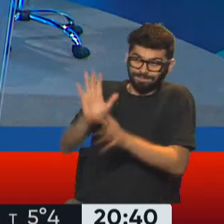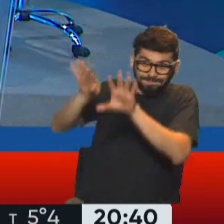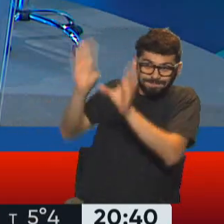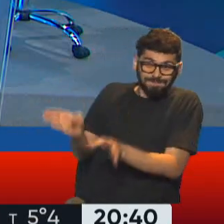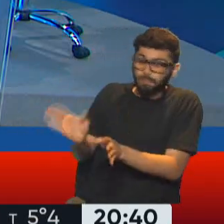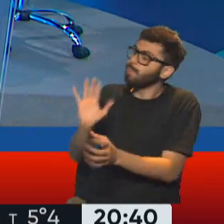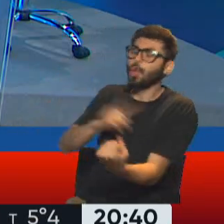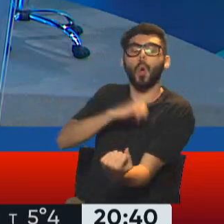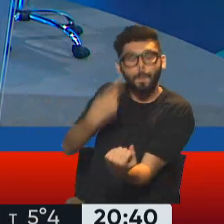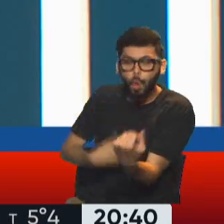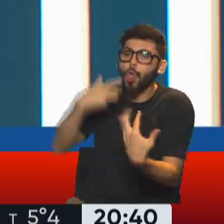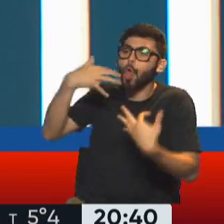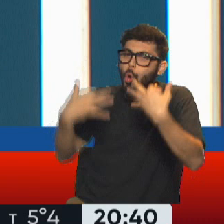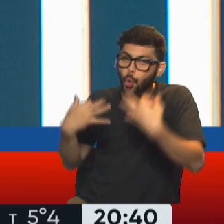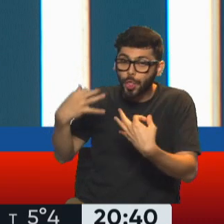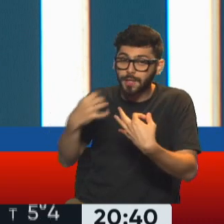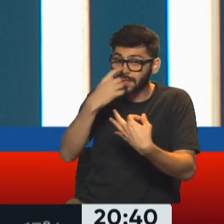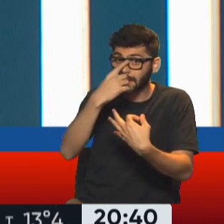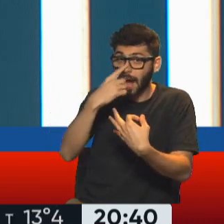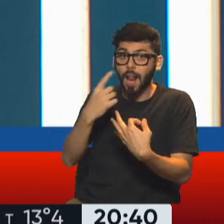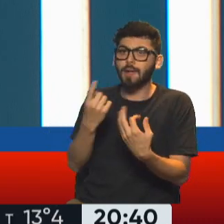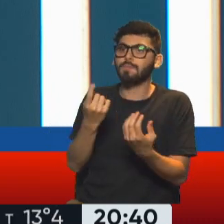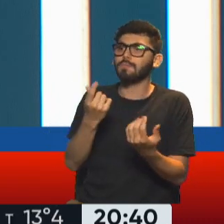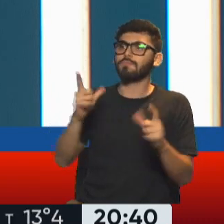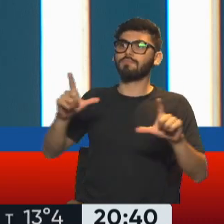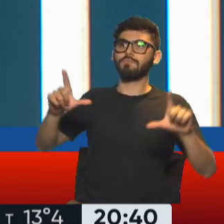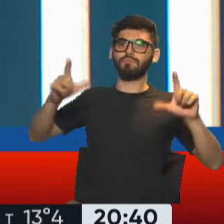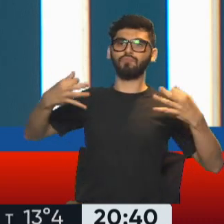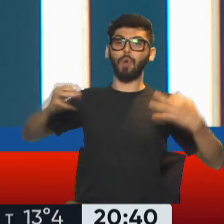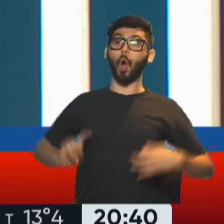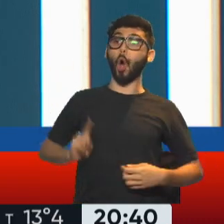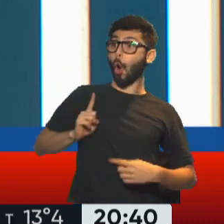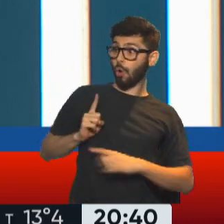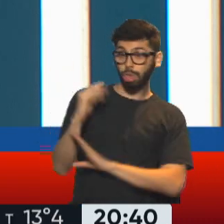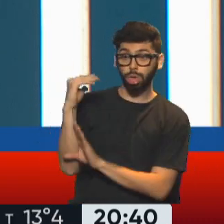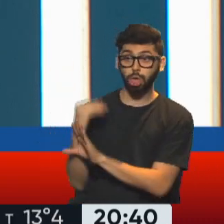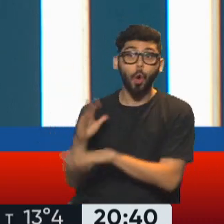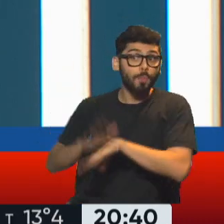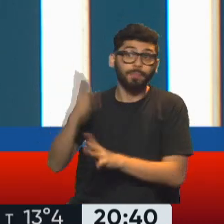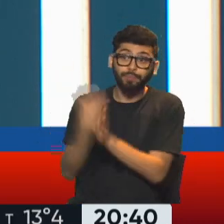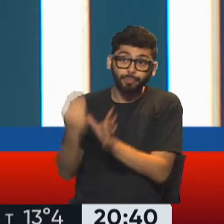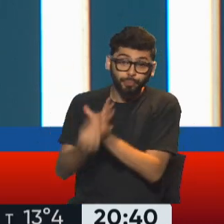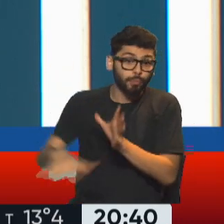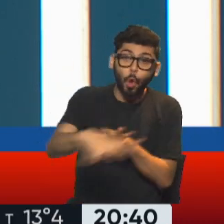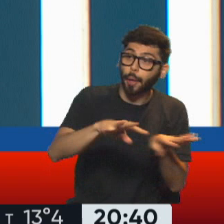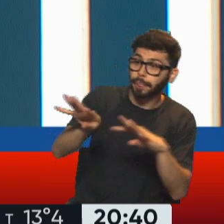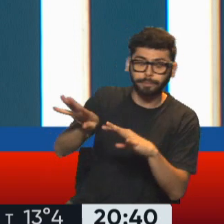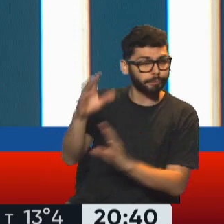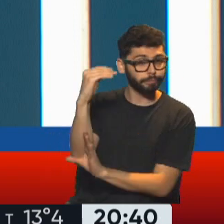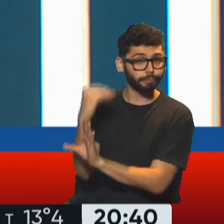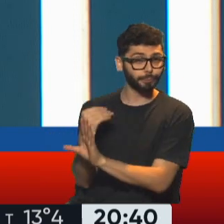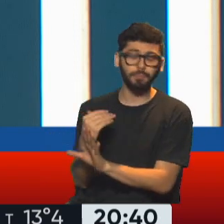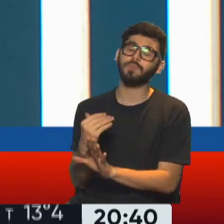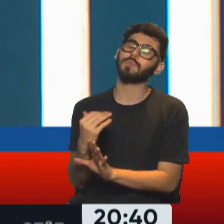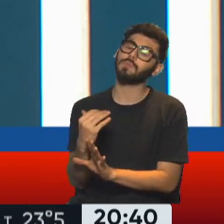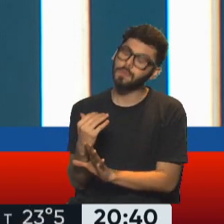El Poder Judicial está Siempre tenemos absolutamente desprestigiado por sus propios errores frente a la sociedad, a punto tal que en estos casos